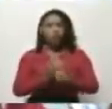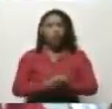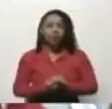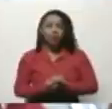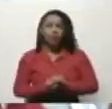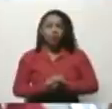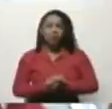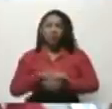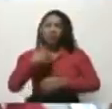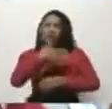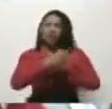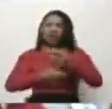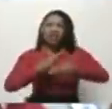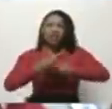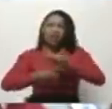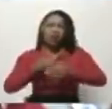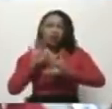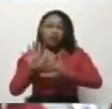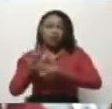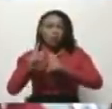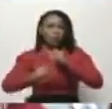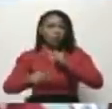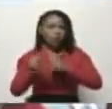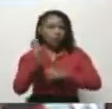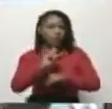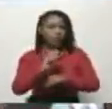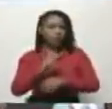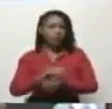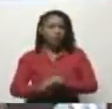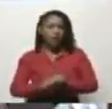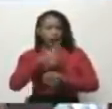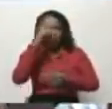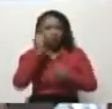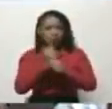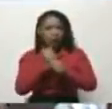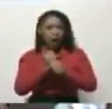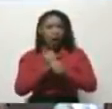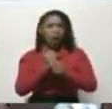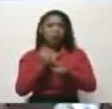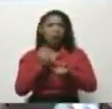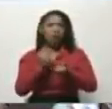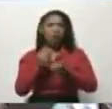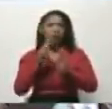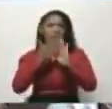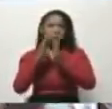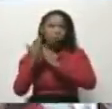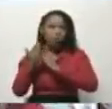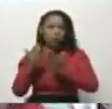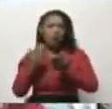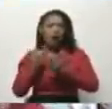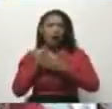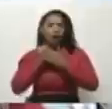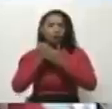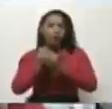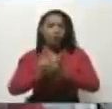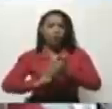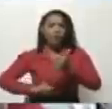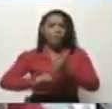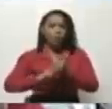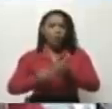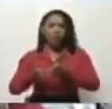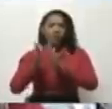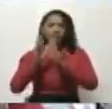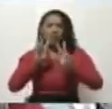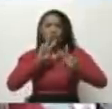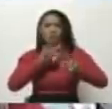fue la última vez que trabajamos un huerto comunal? ¿Cuándo fue la última vez que nos encargamos de un edificio de la Gran Misión